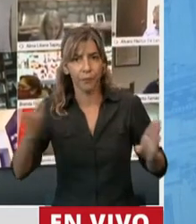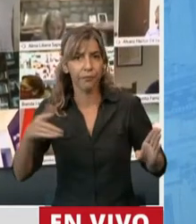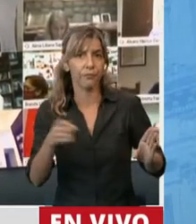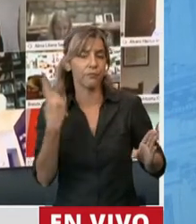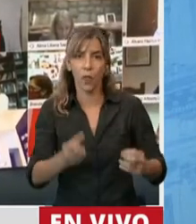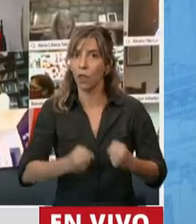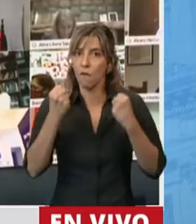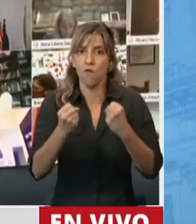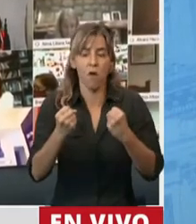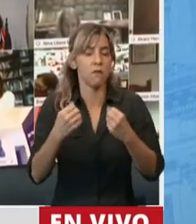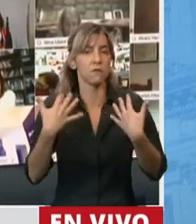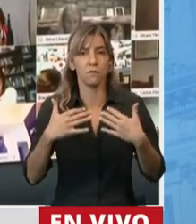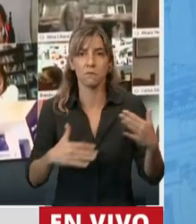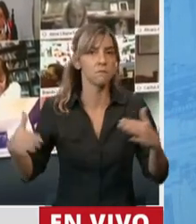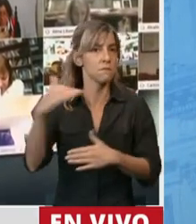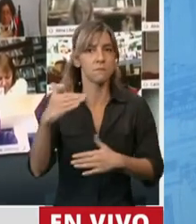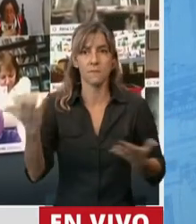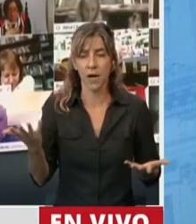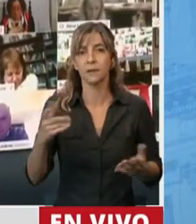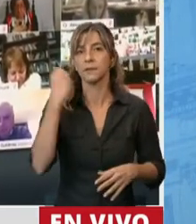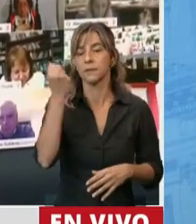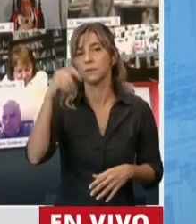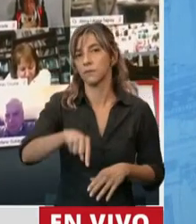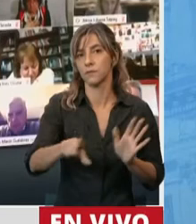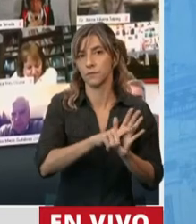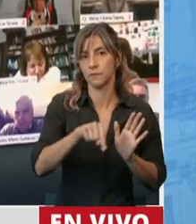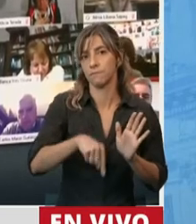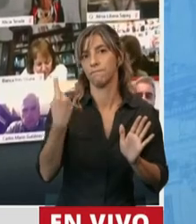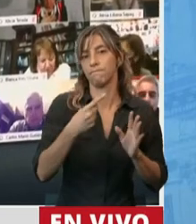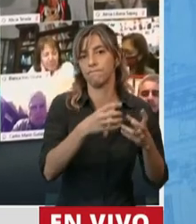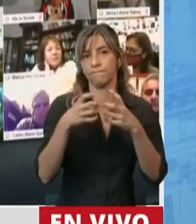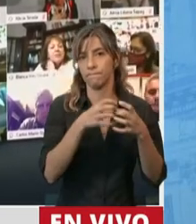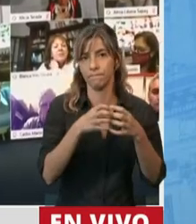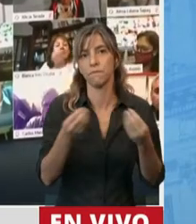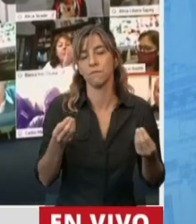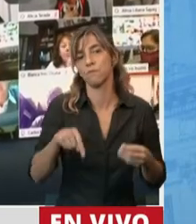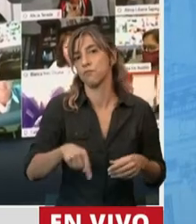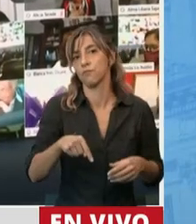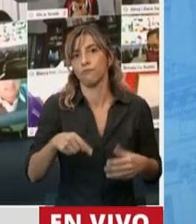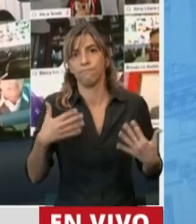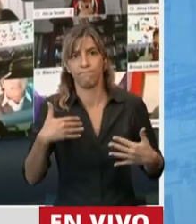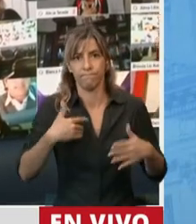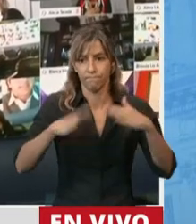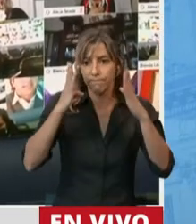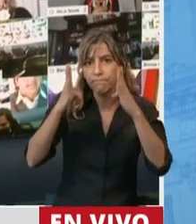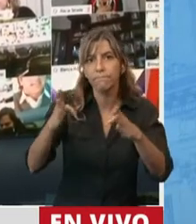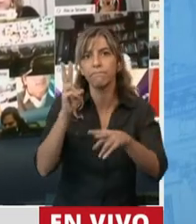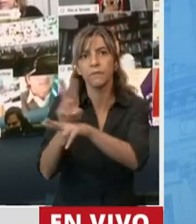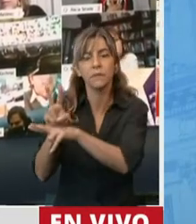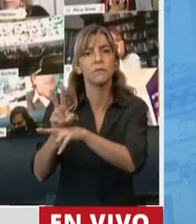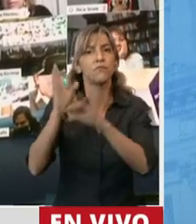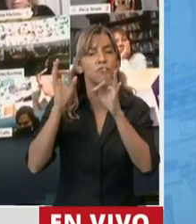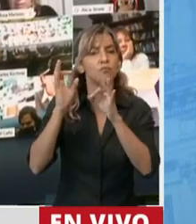es importante debatir en el Congreso proyectos como este que tienen el eje en la solidaridad social y en la